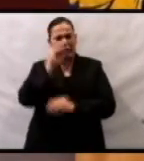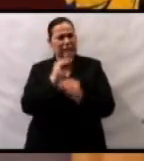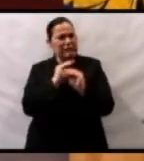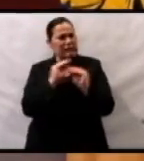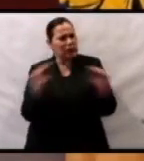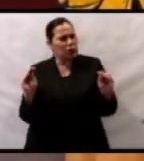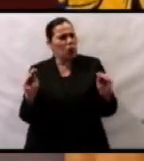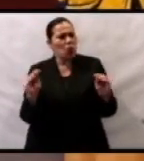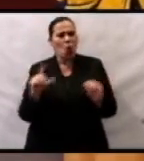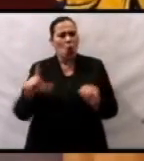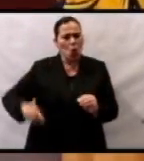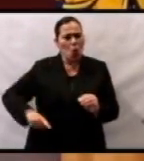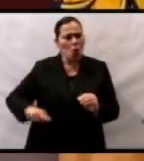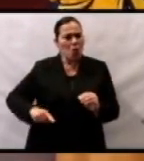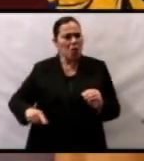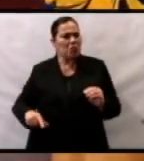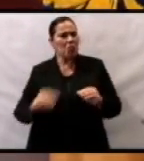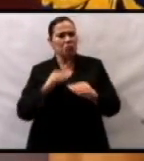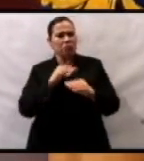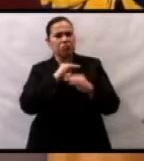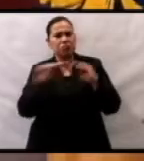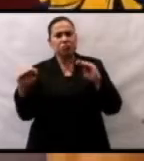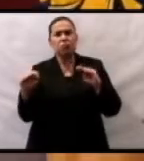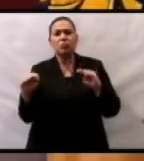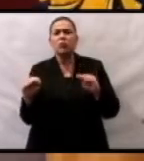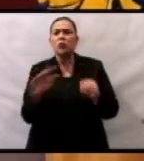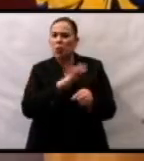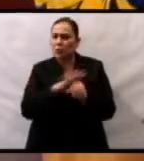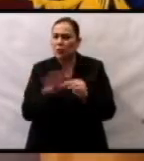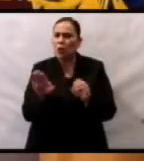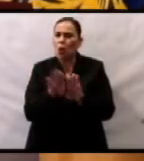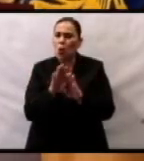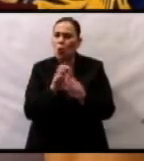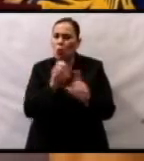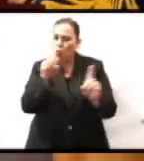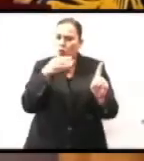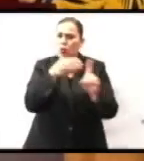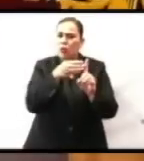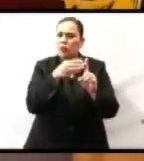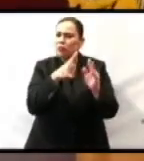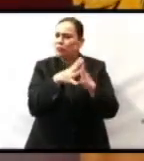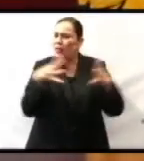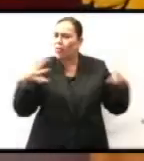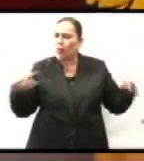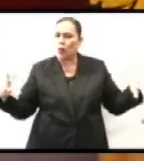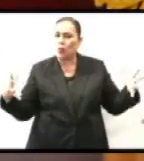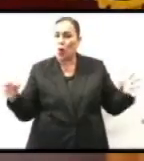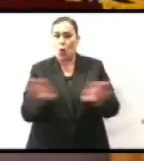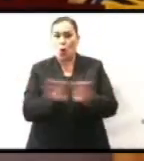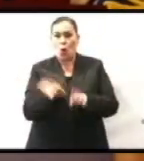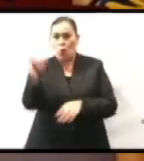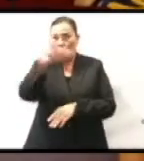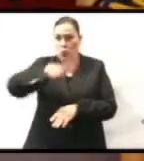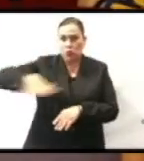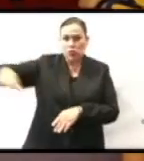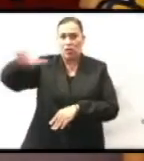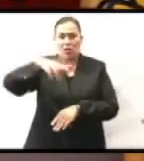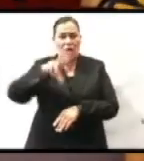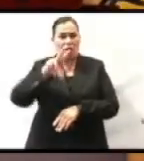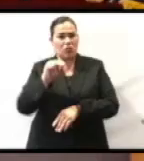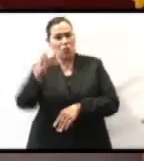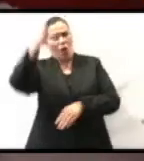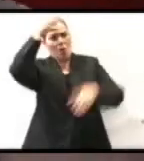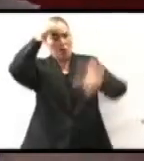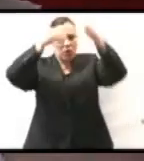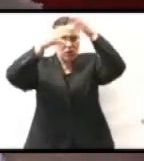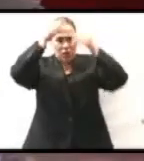está ante retos tan enormes. Y si como sociedad no aprendemos de una situación